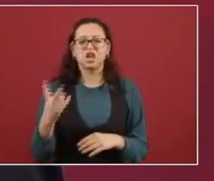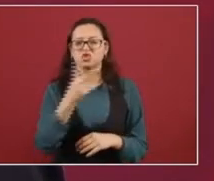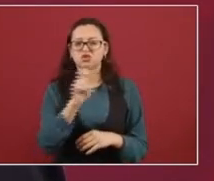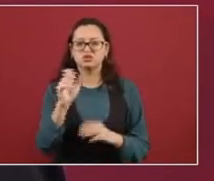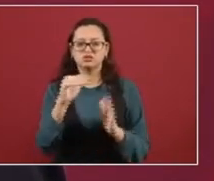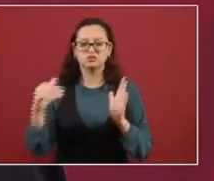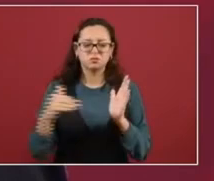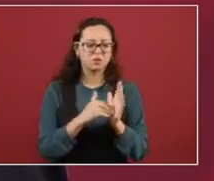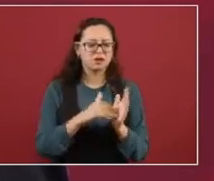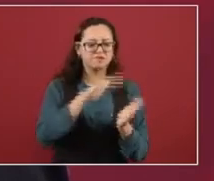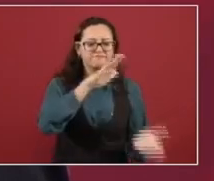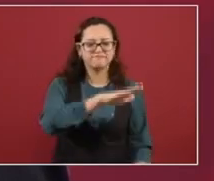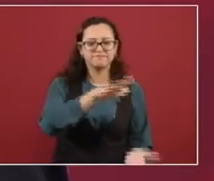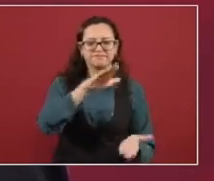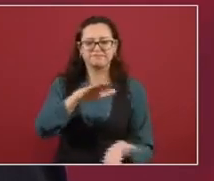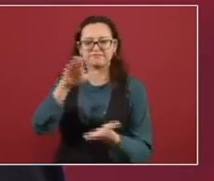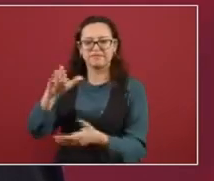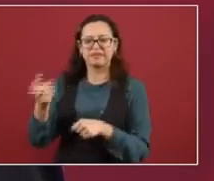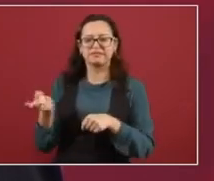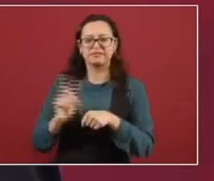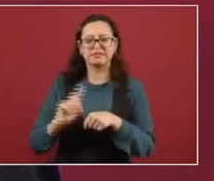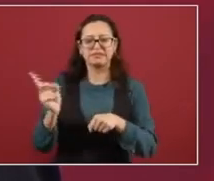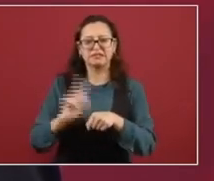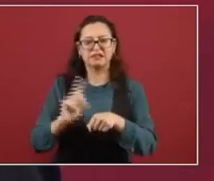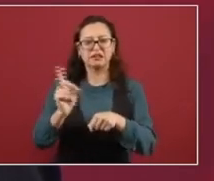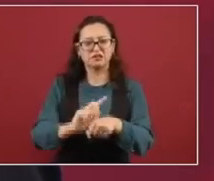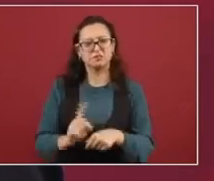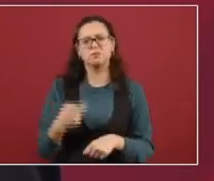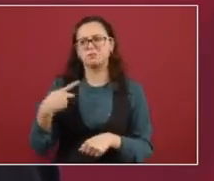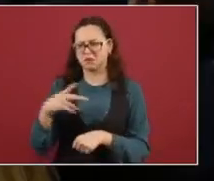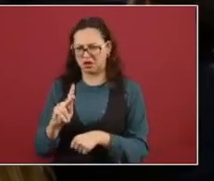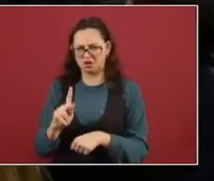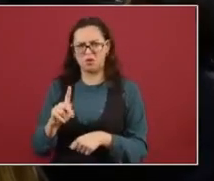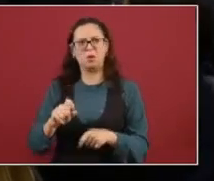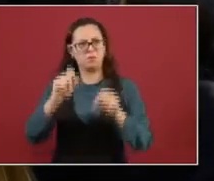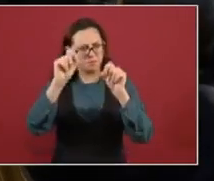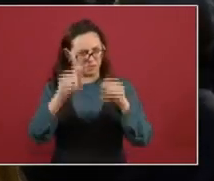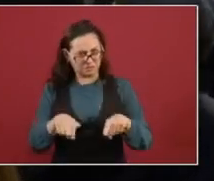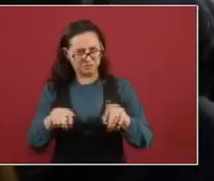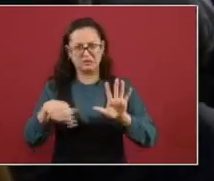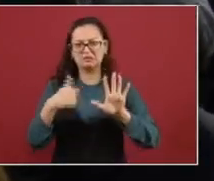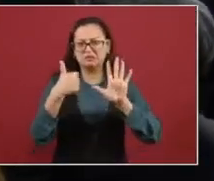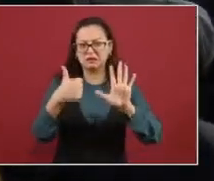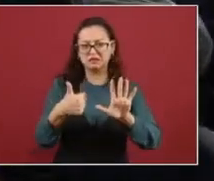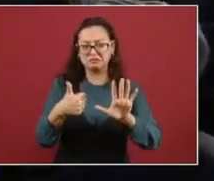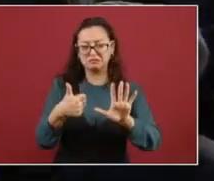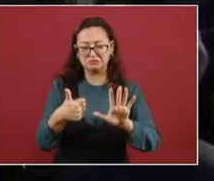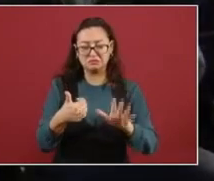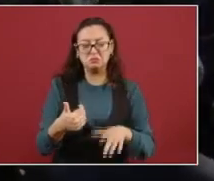200,000 barriles diarios, cuando podrían, con esas mismas refinerías